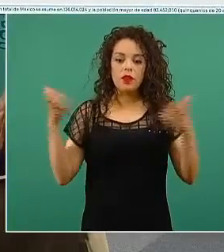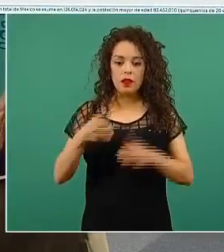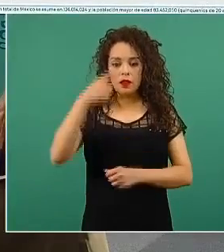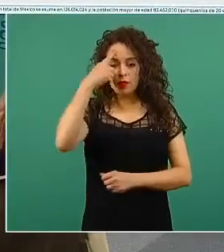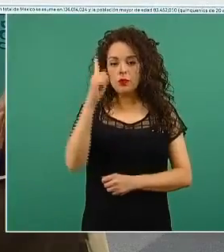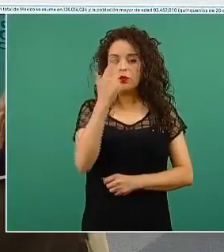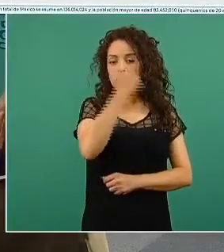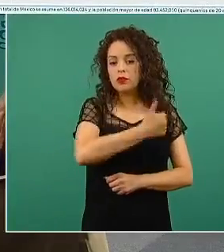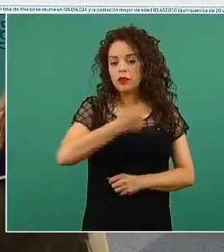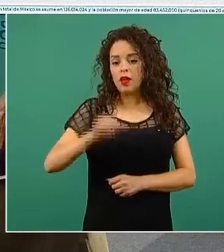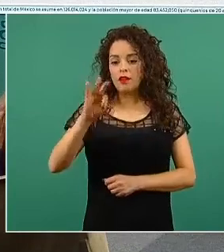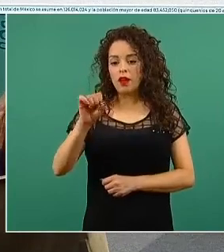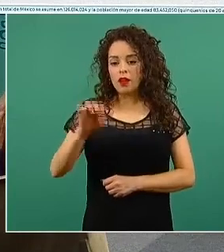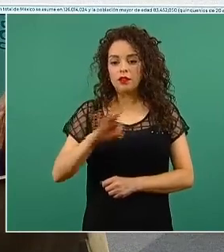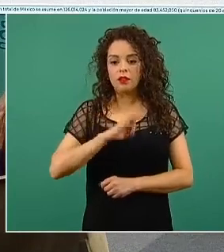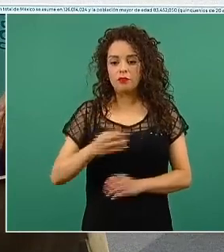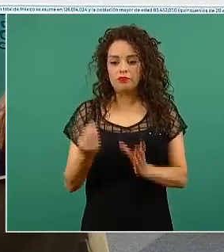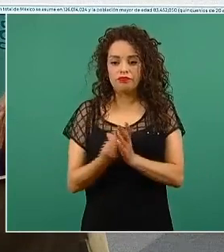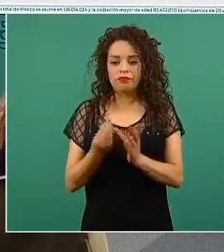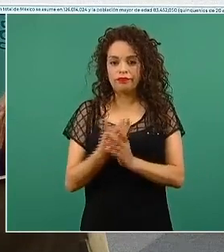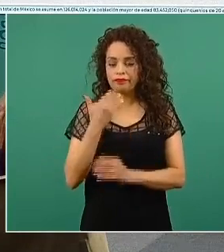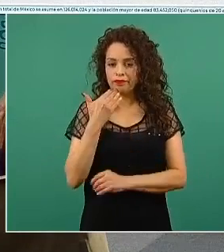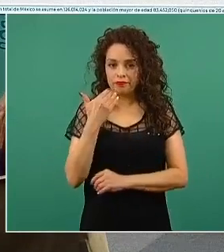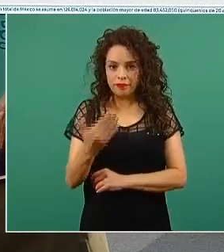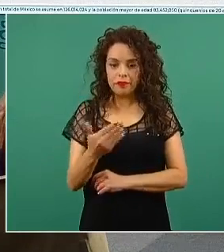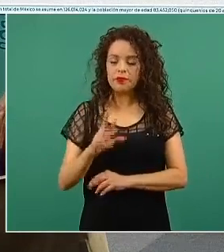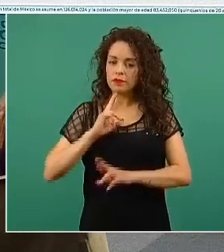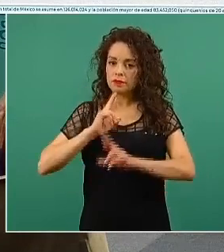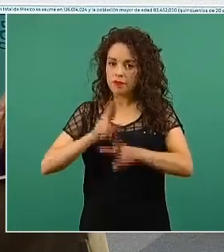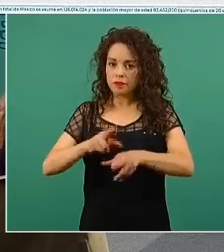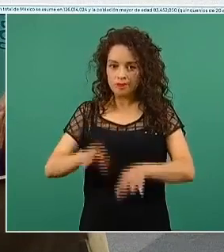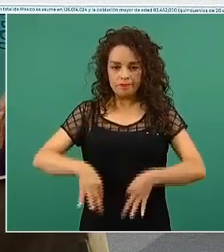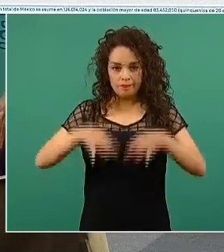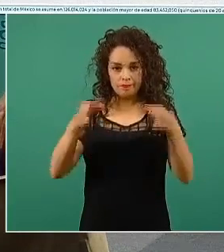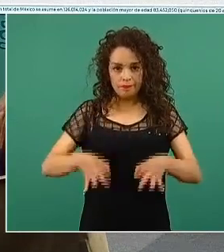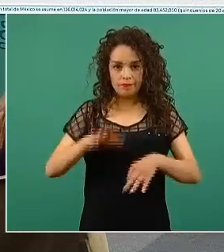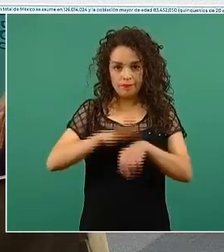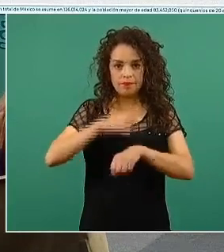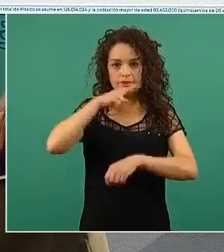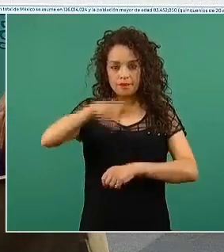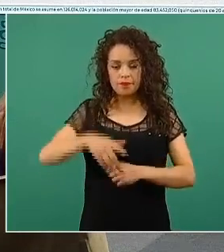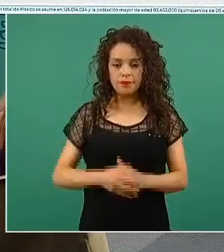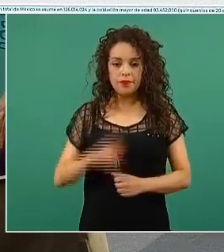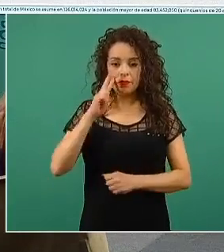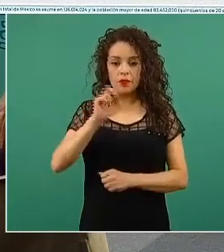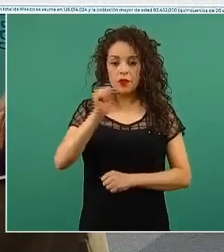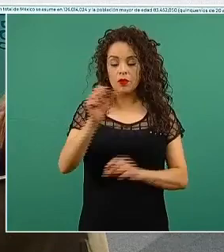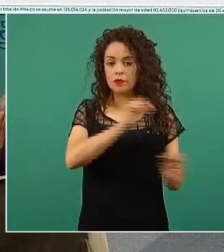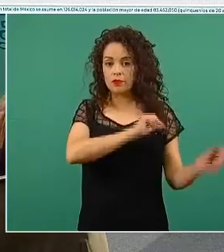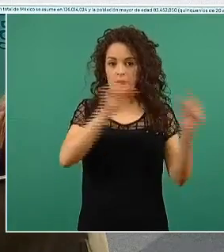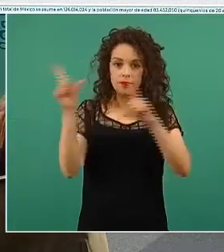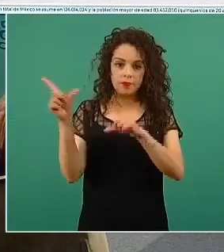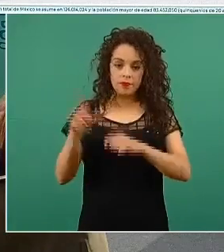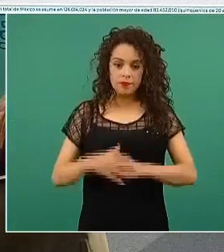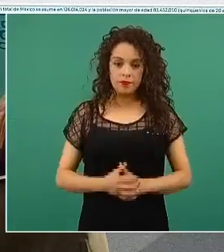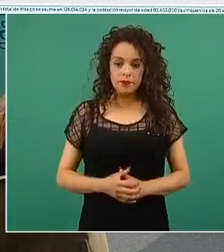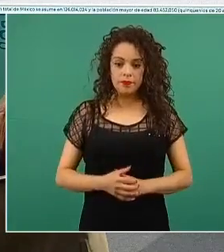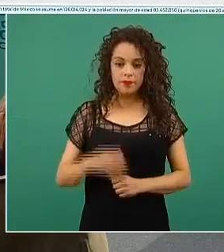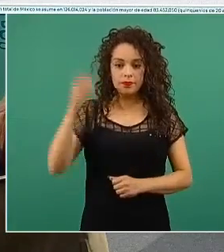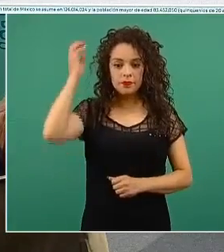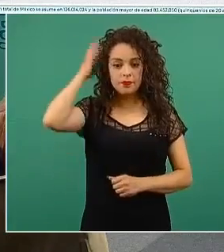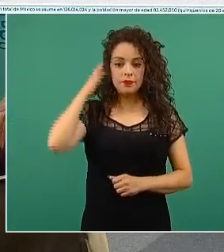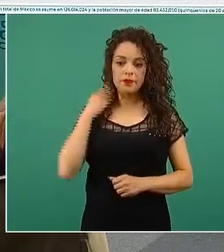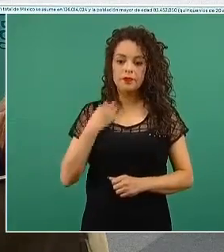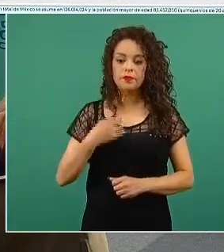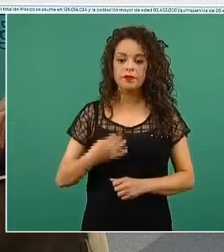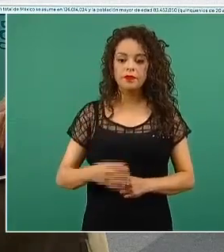una de las fases y entonces poder tener, decíamos, una respuesta adecuada. Si vemos la siguiente diapositiva, una